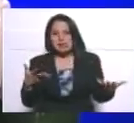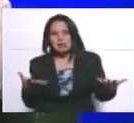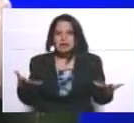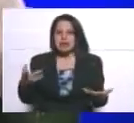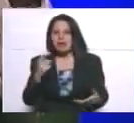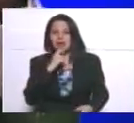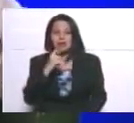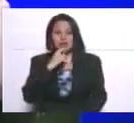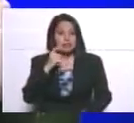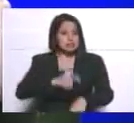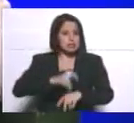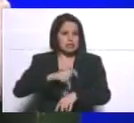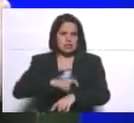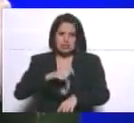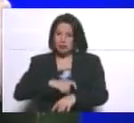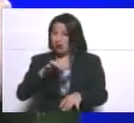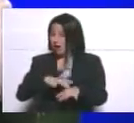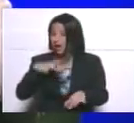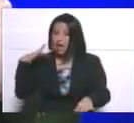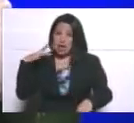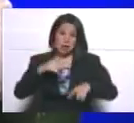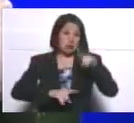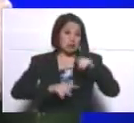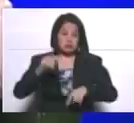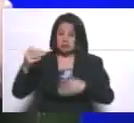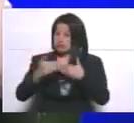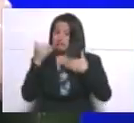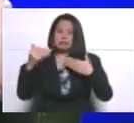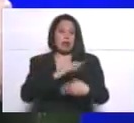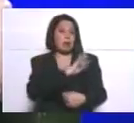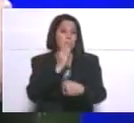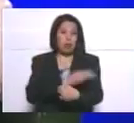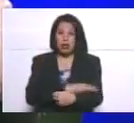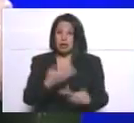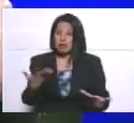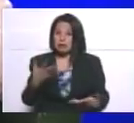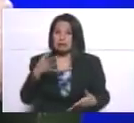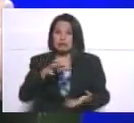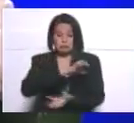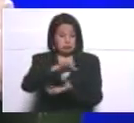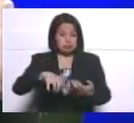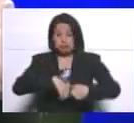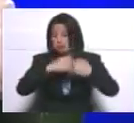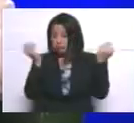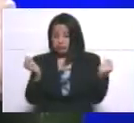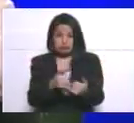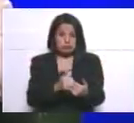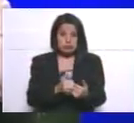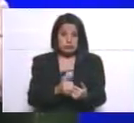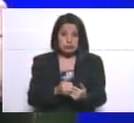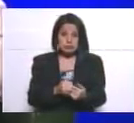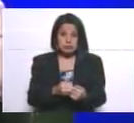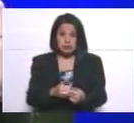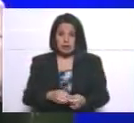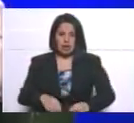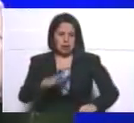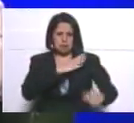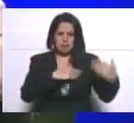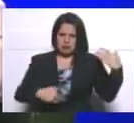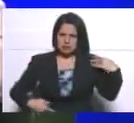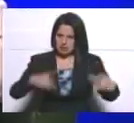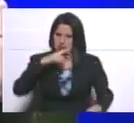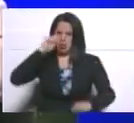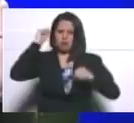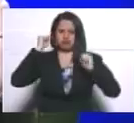bueno, graves amenazas de poderes imperiales, de poderes fácticos, y el presidente Maduro con firmeza,